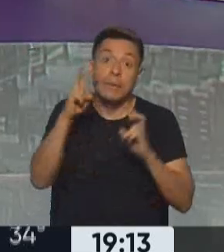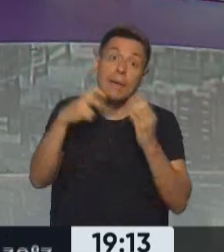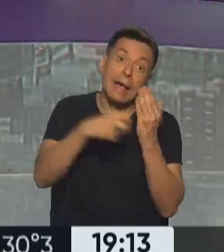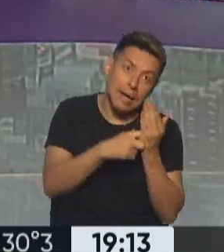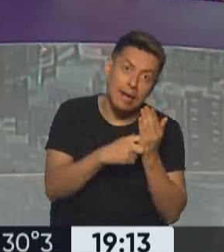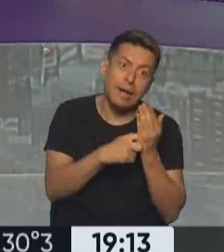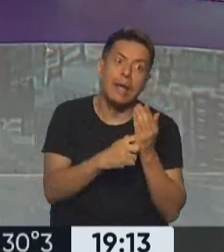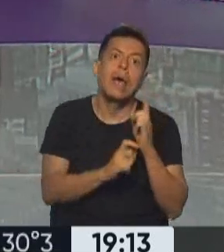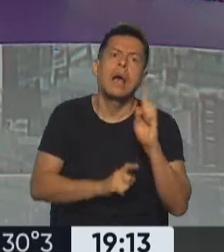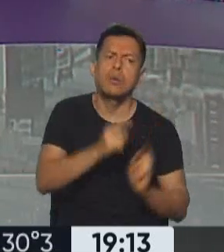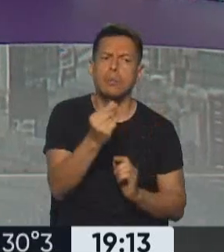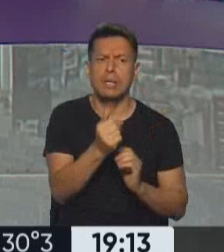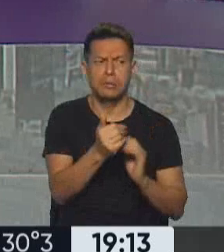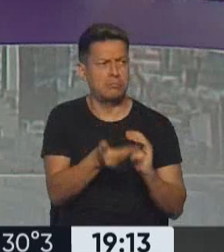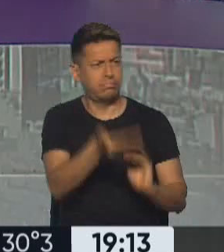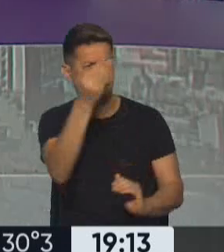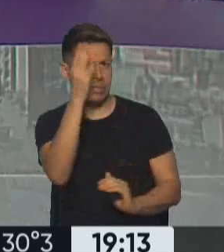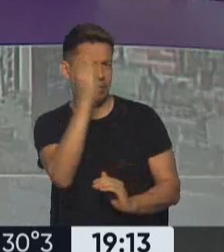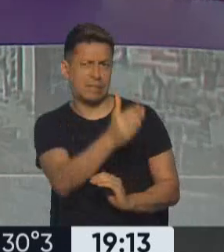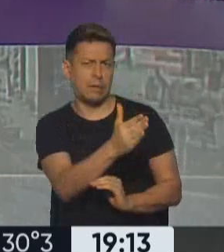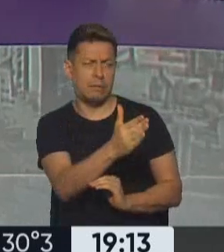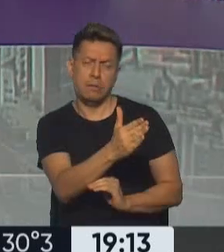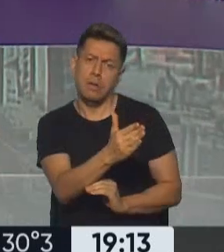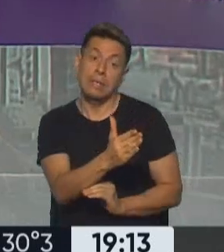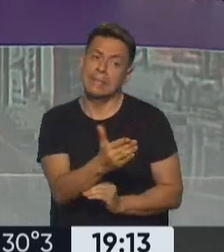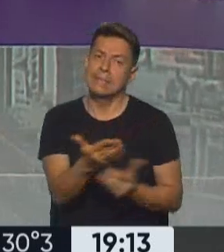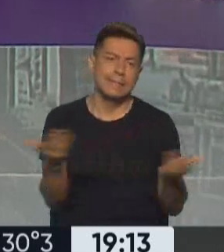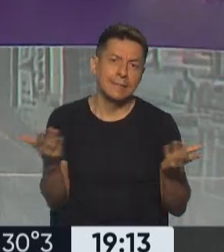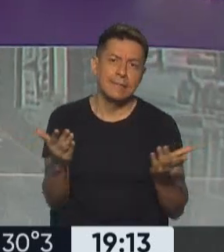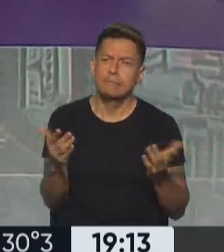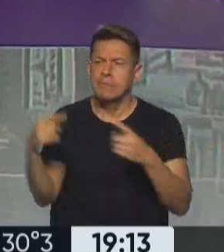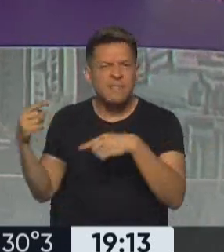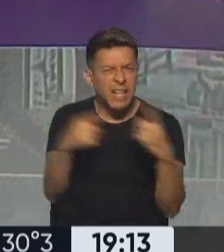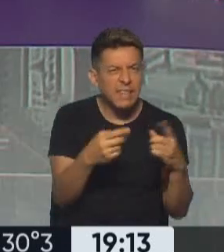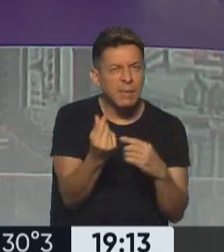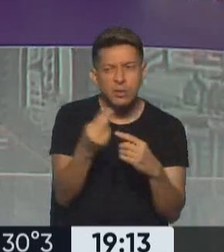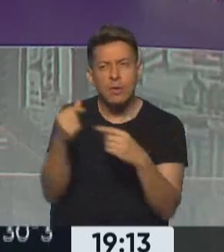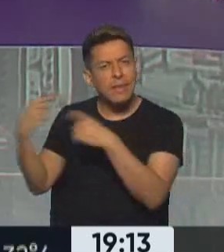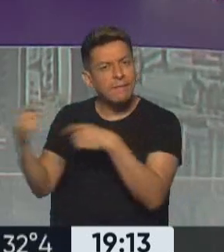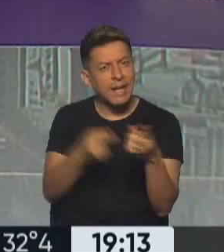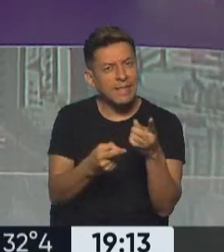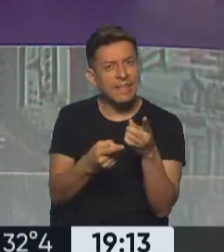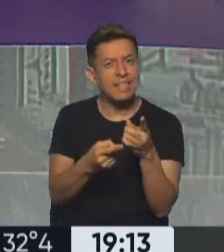algunos precios que no se condicen entre un lugar y el otro, y cuando no se condicen, la verdad,